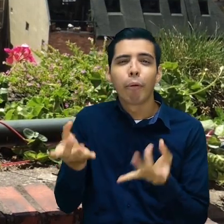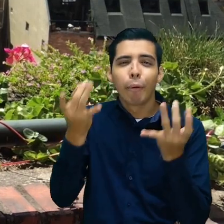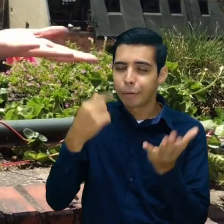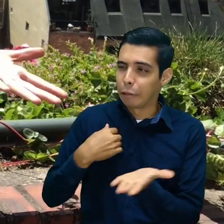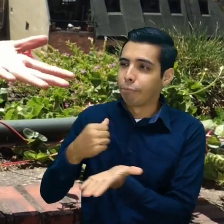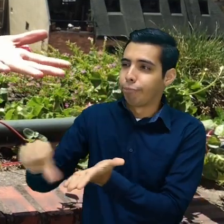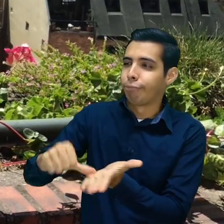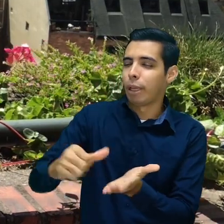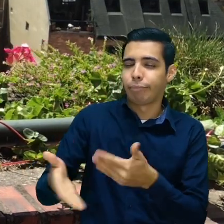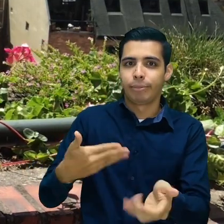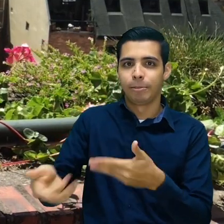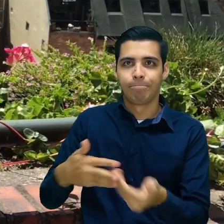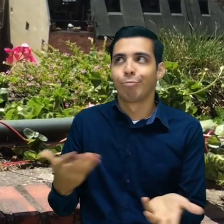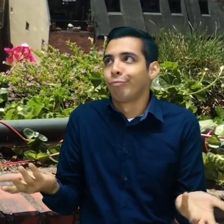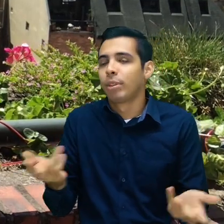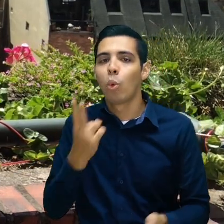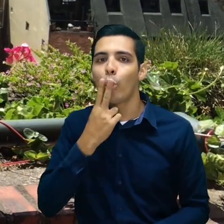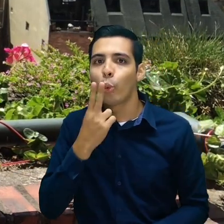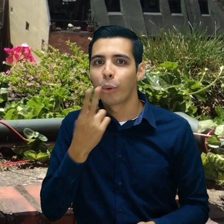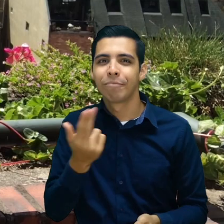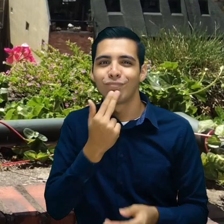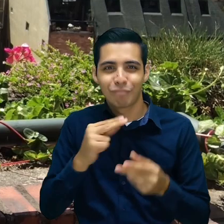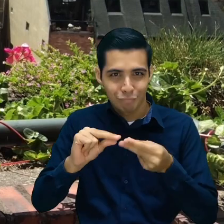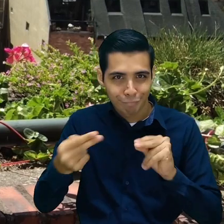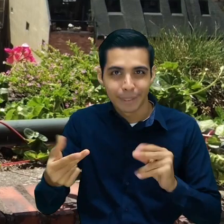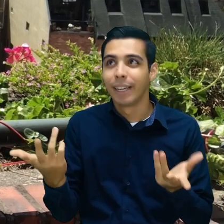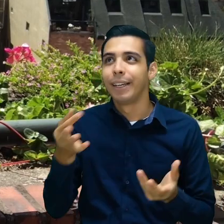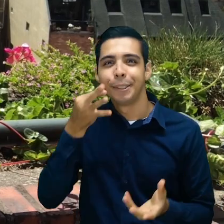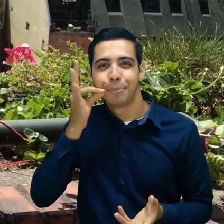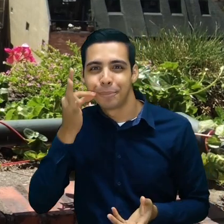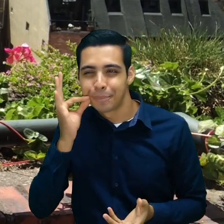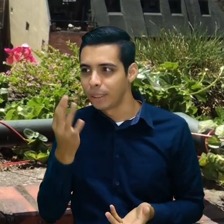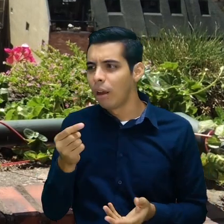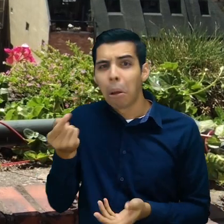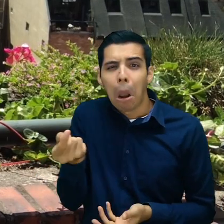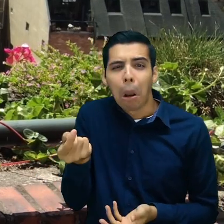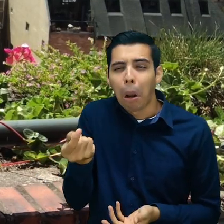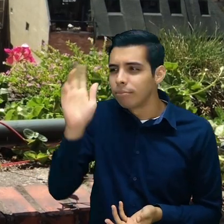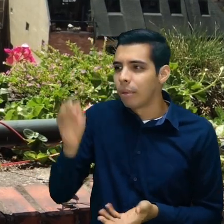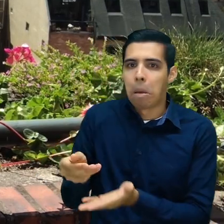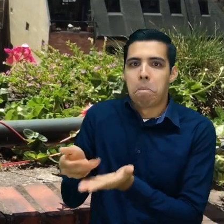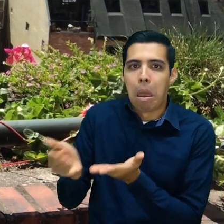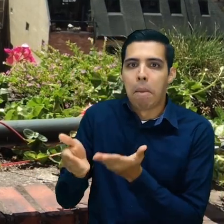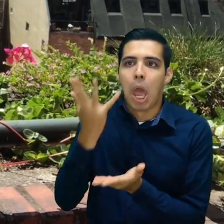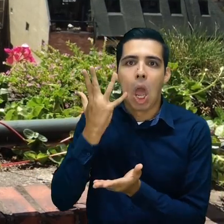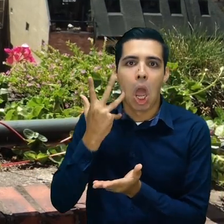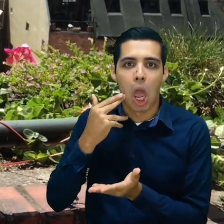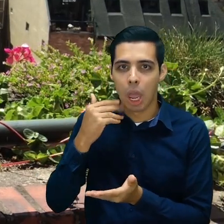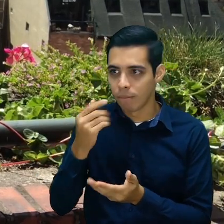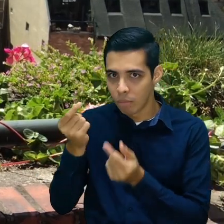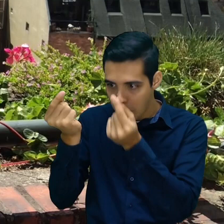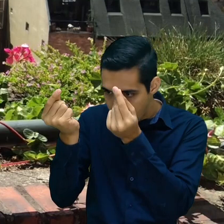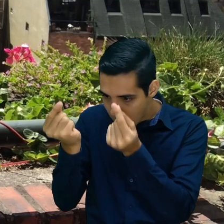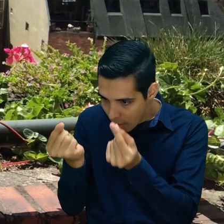representan tanto gasto, ¿no? Como cigarrillos, dulces, un tinto, un antojo, son cositas pequeñitas, pero que si nos pusiéramos juiciosos a